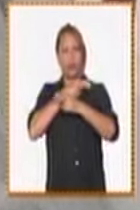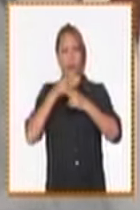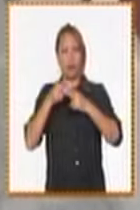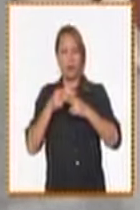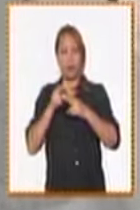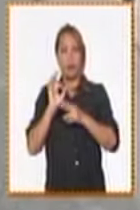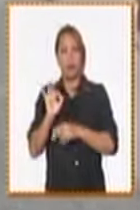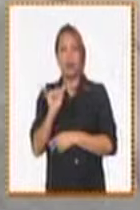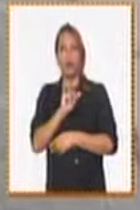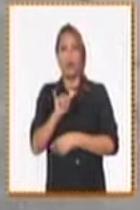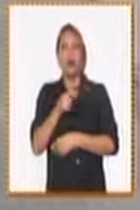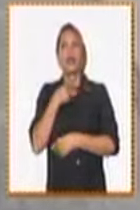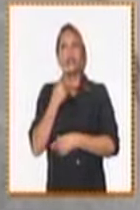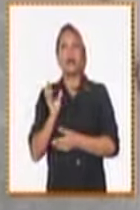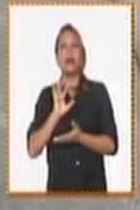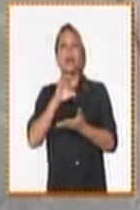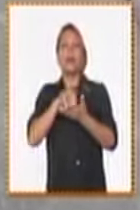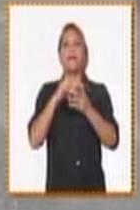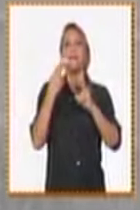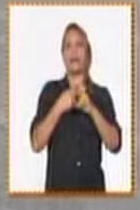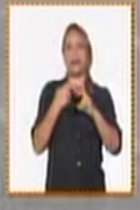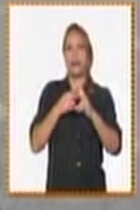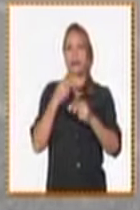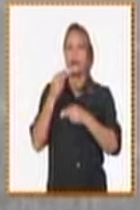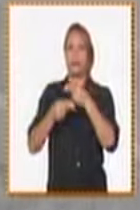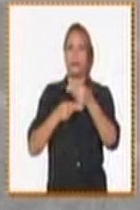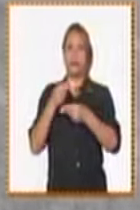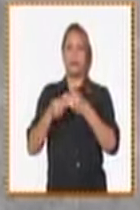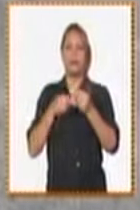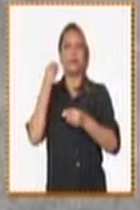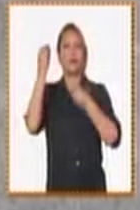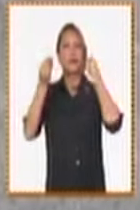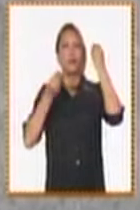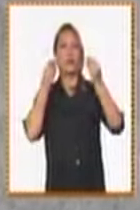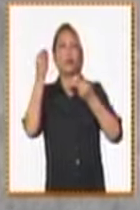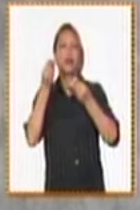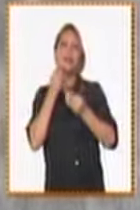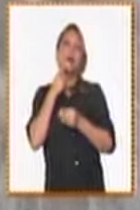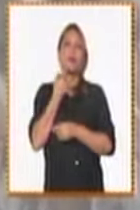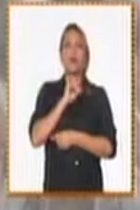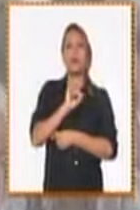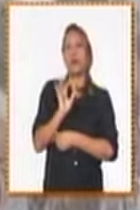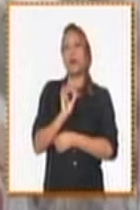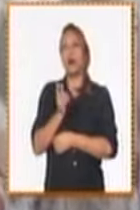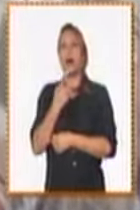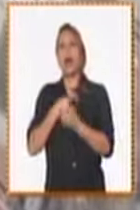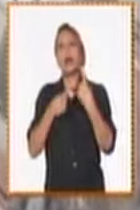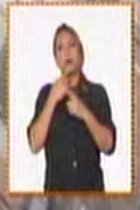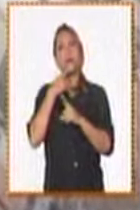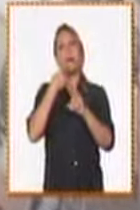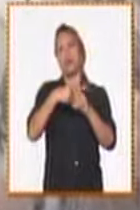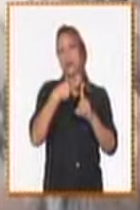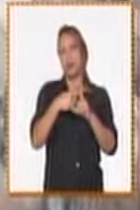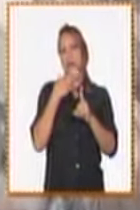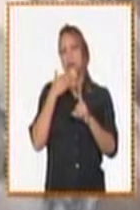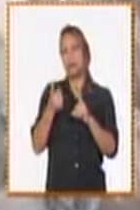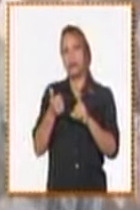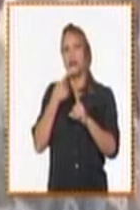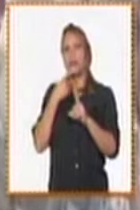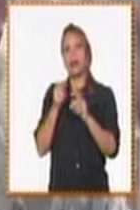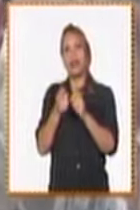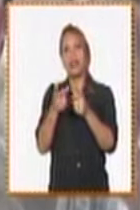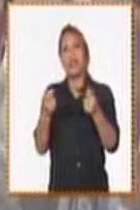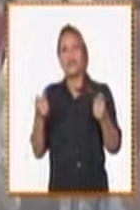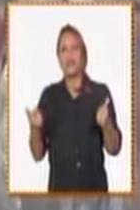esa experiencia llegó a nuestra ciudad, pero consideramos que va a ser un impacto muy positivo para la difusión de la